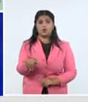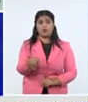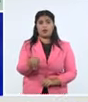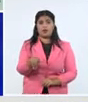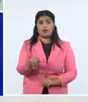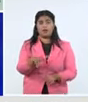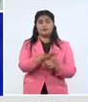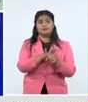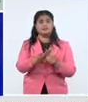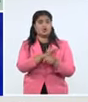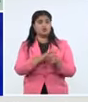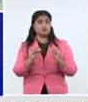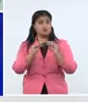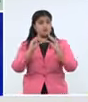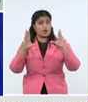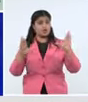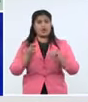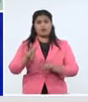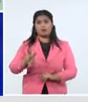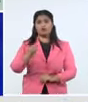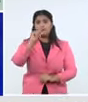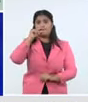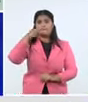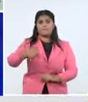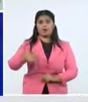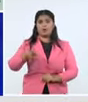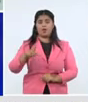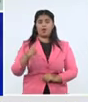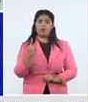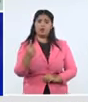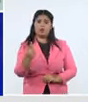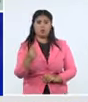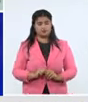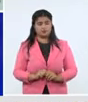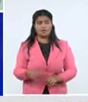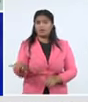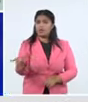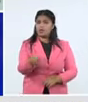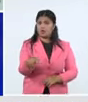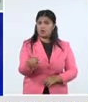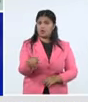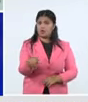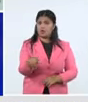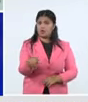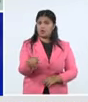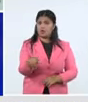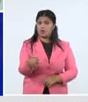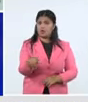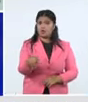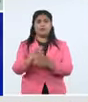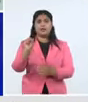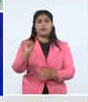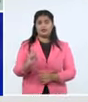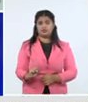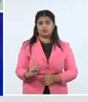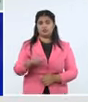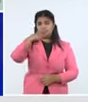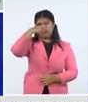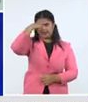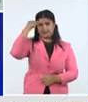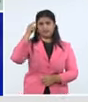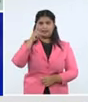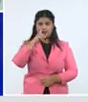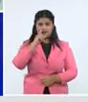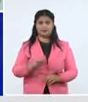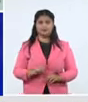Lajas, Madruga 2, Bejucal solo un caso positivo, al igual que los municipios de Nicolás de